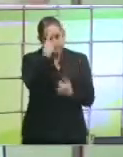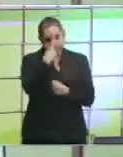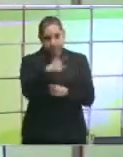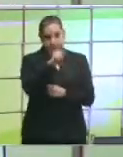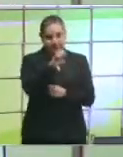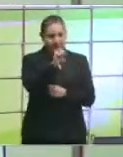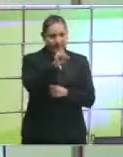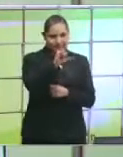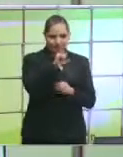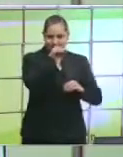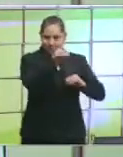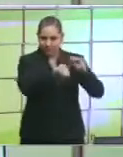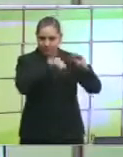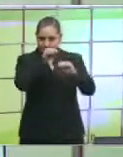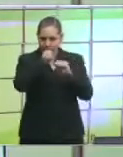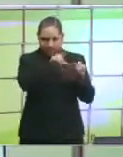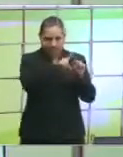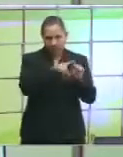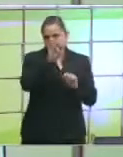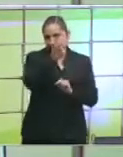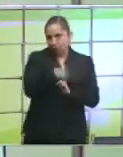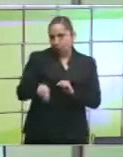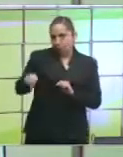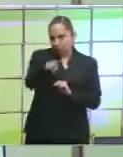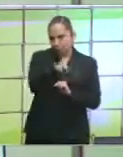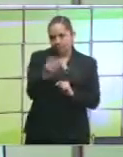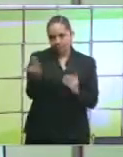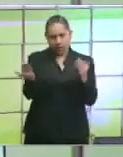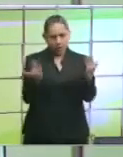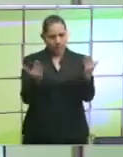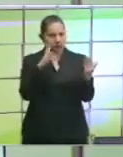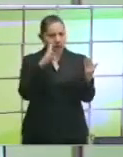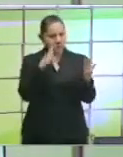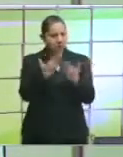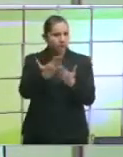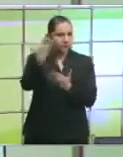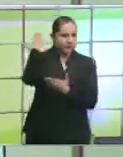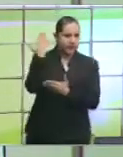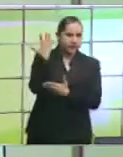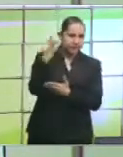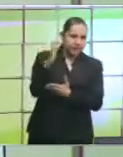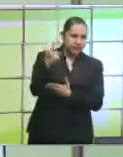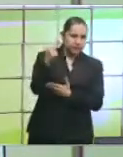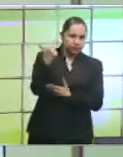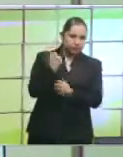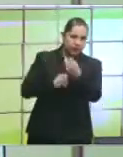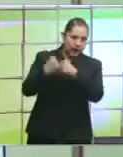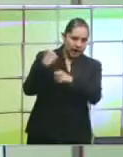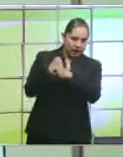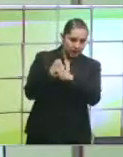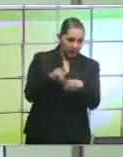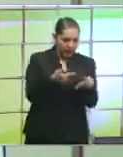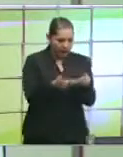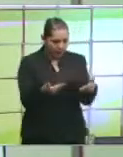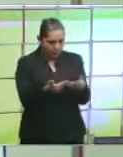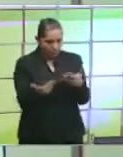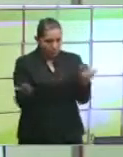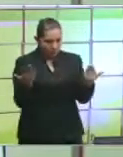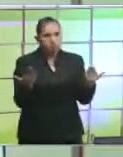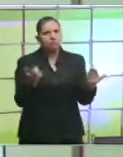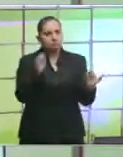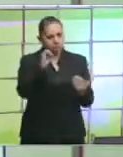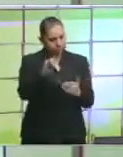comparan lo que pasaba digamos hace unos 10-12 años con esta nueva forma si hay un avance y esto sí me parece que ha sido